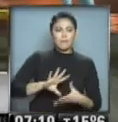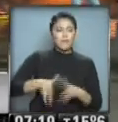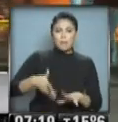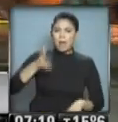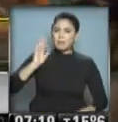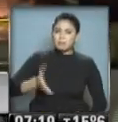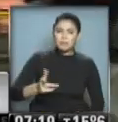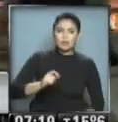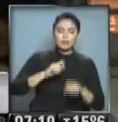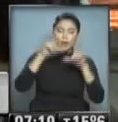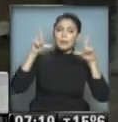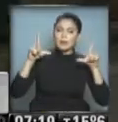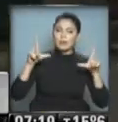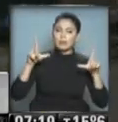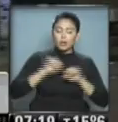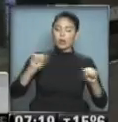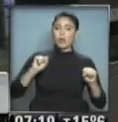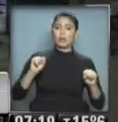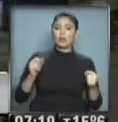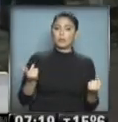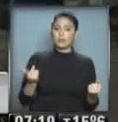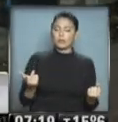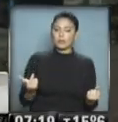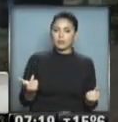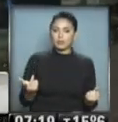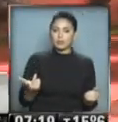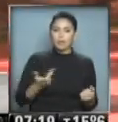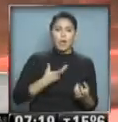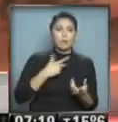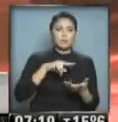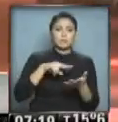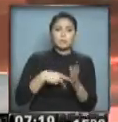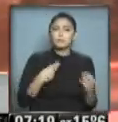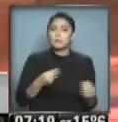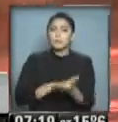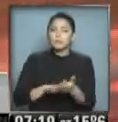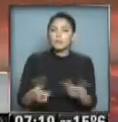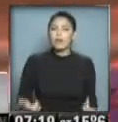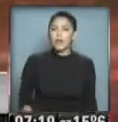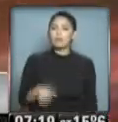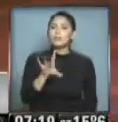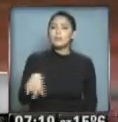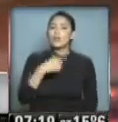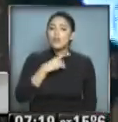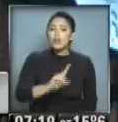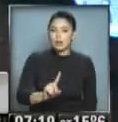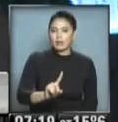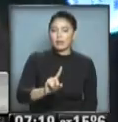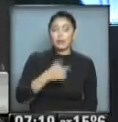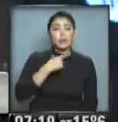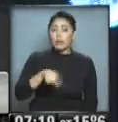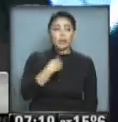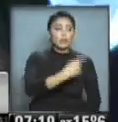salvaje, sorpresivo, sin ningún tipo de motivo, sino únicamente con el motivo de impedir que